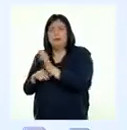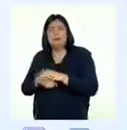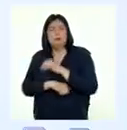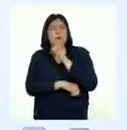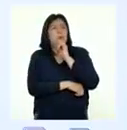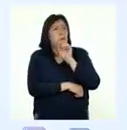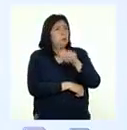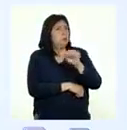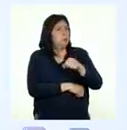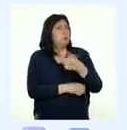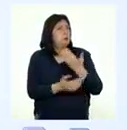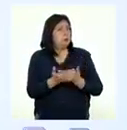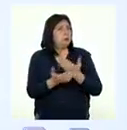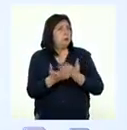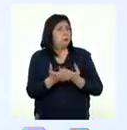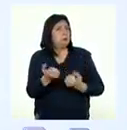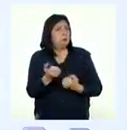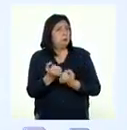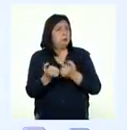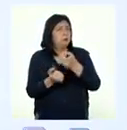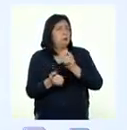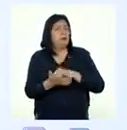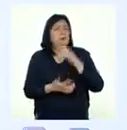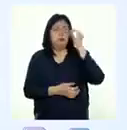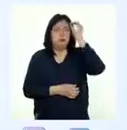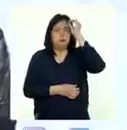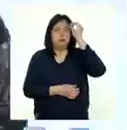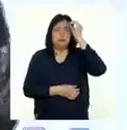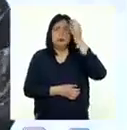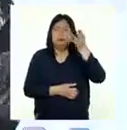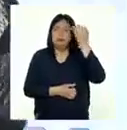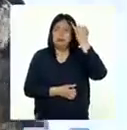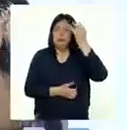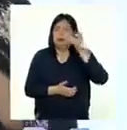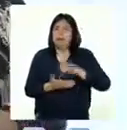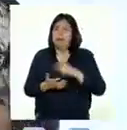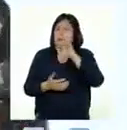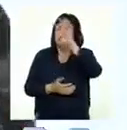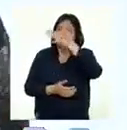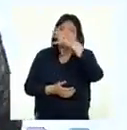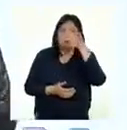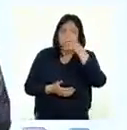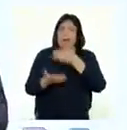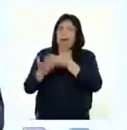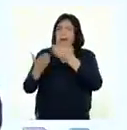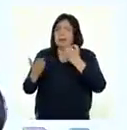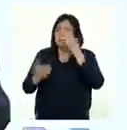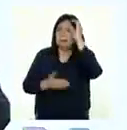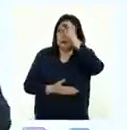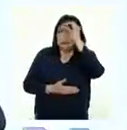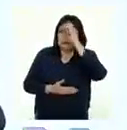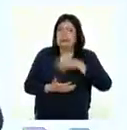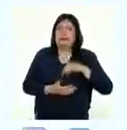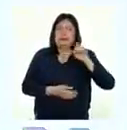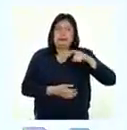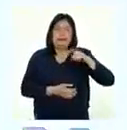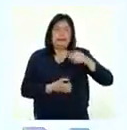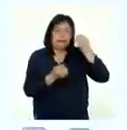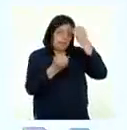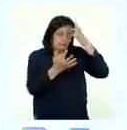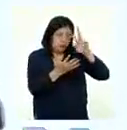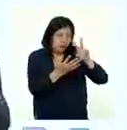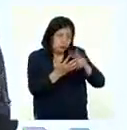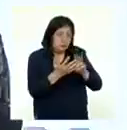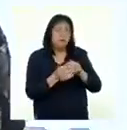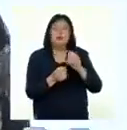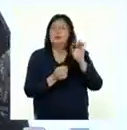Qué bien fundamentada está tu postura. Y qué útil es ese cuadro. Nos enseña a que antes de dar una opinión es necesario estar